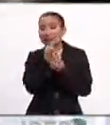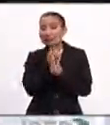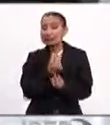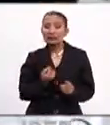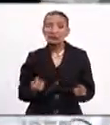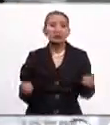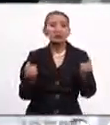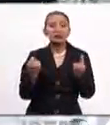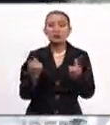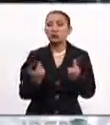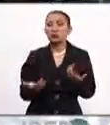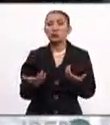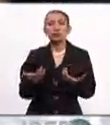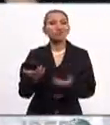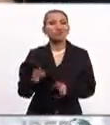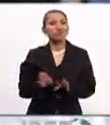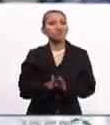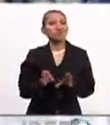ha,